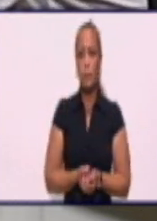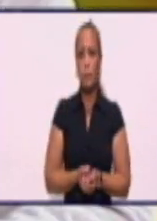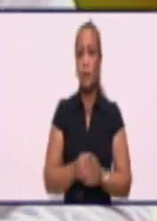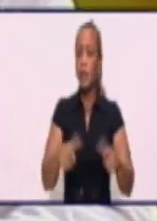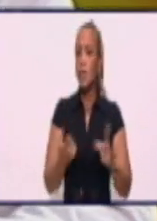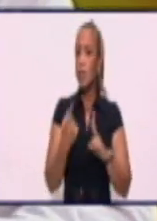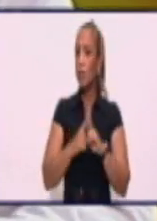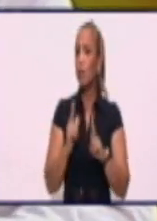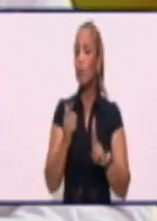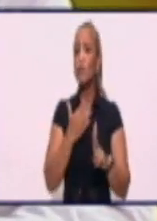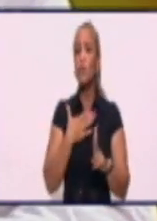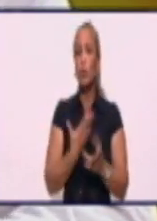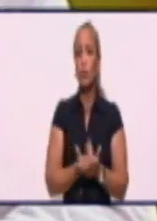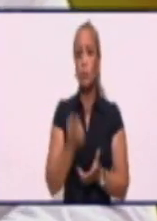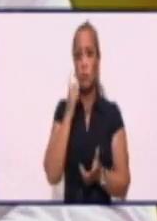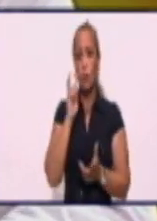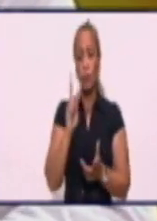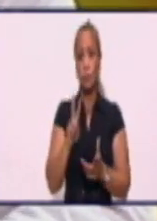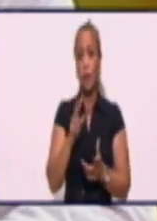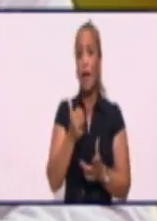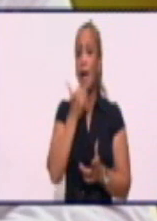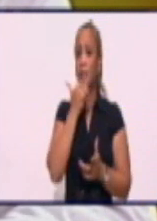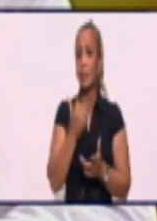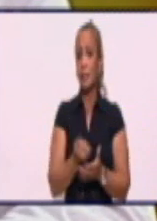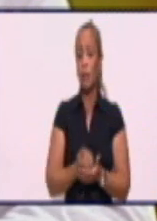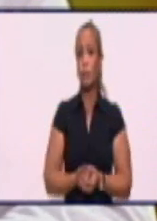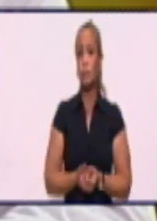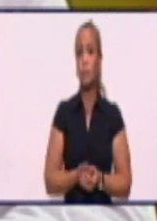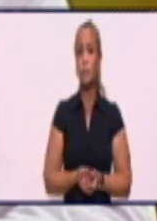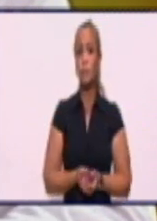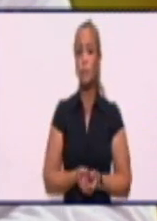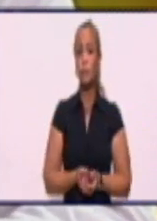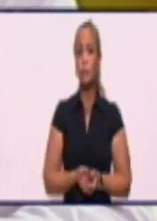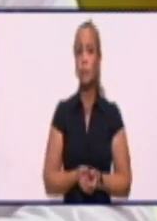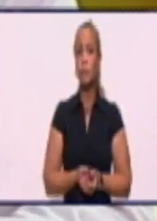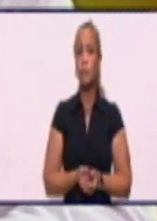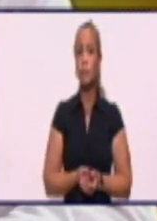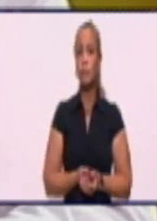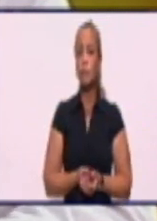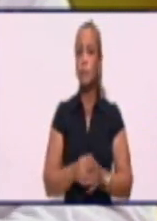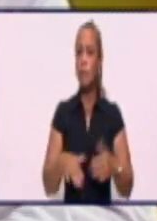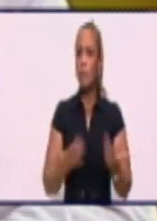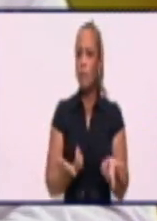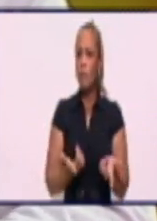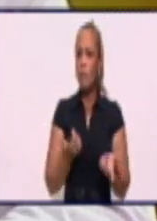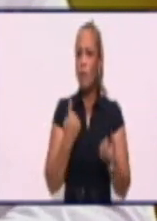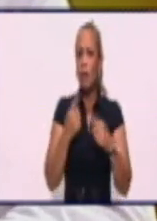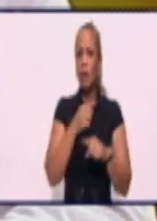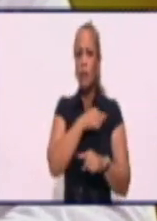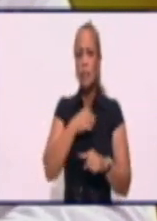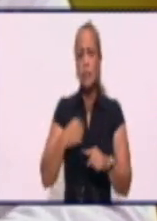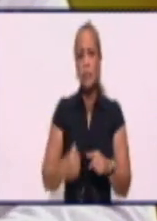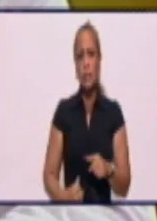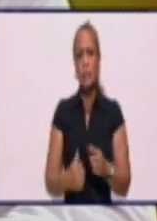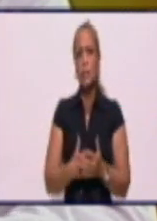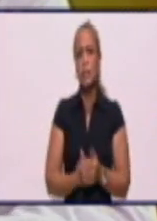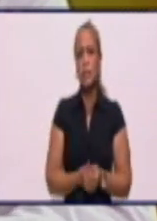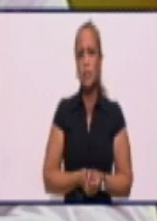nosotros nos hemos visto afectados. Incluso, Mary, hubo un empresario chino que